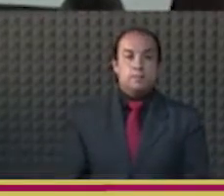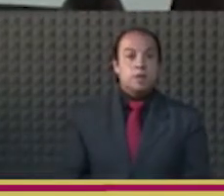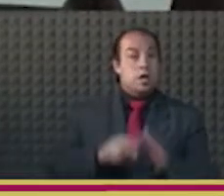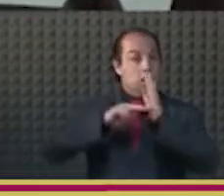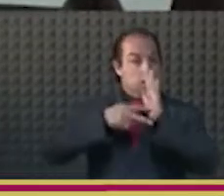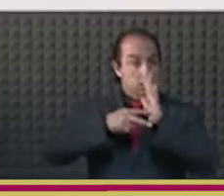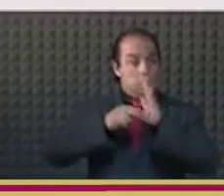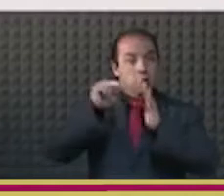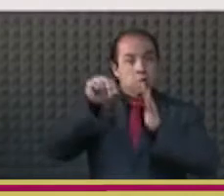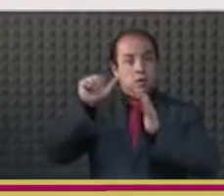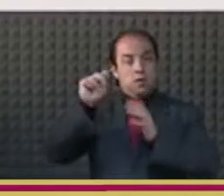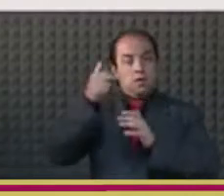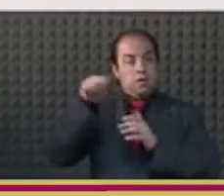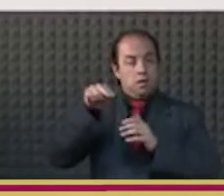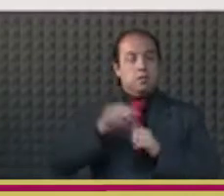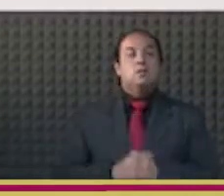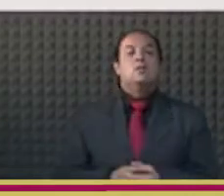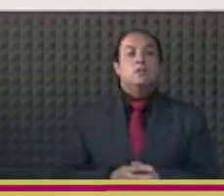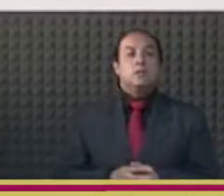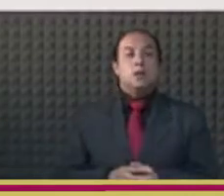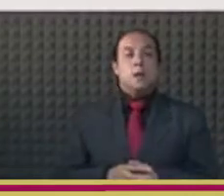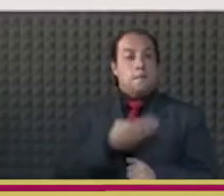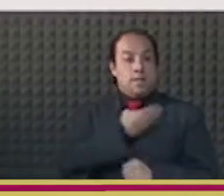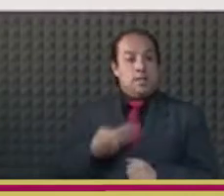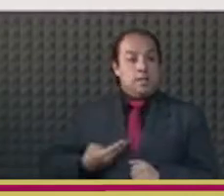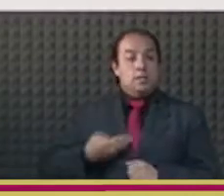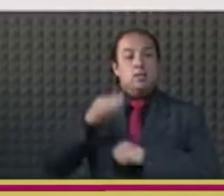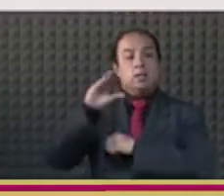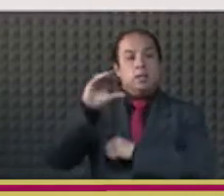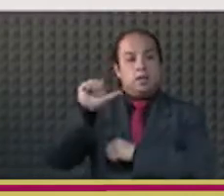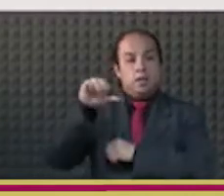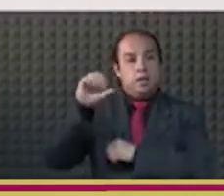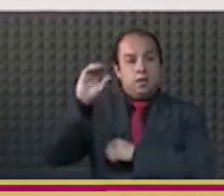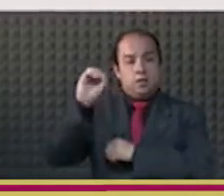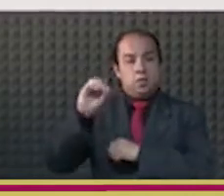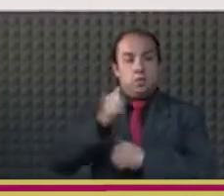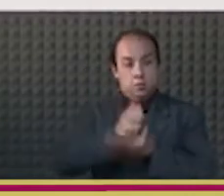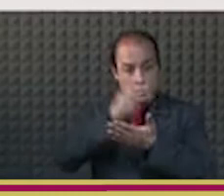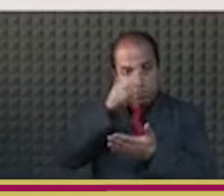Ingeniero Nathan Poplavsky, presidente de la Canaco Ciudad de México,